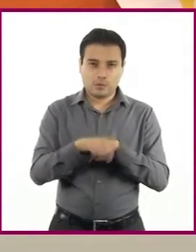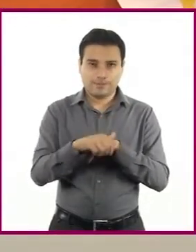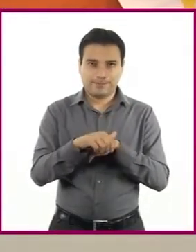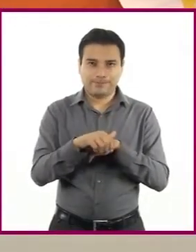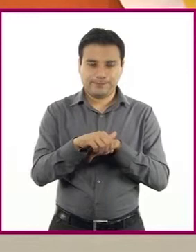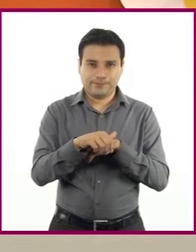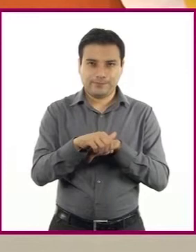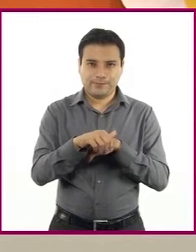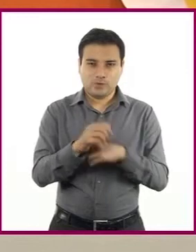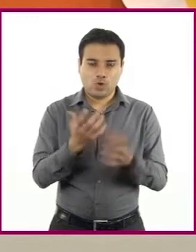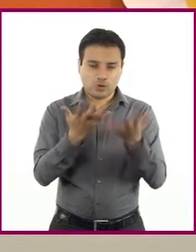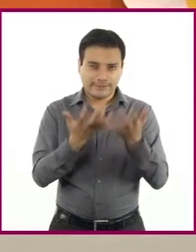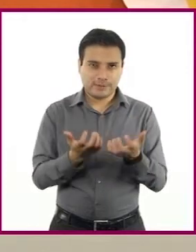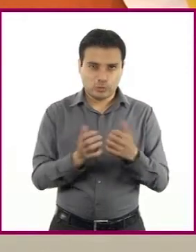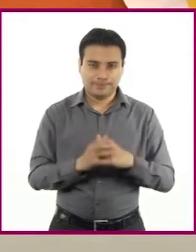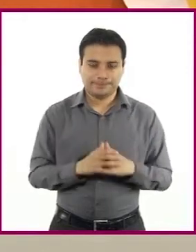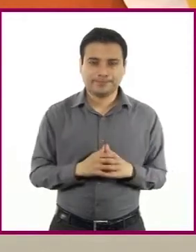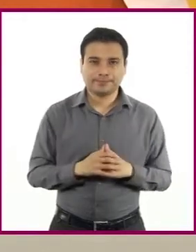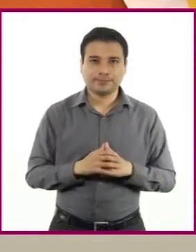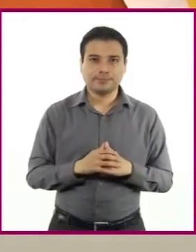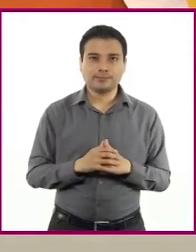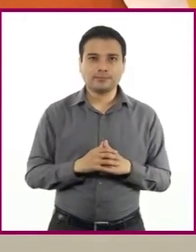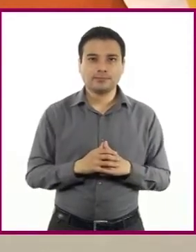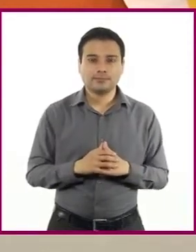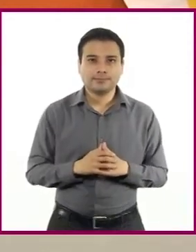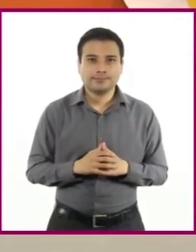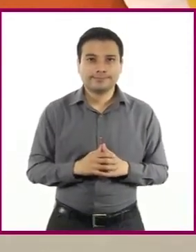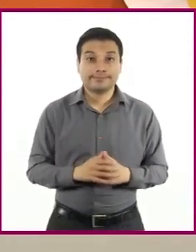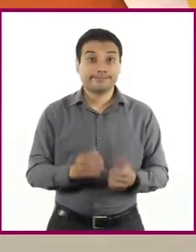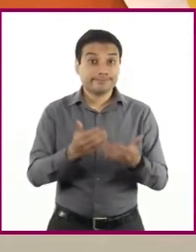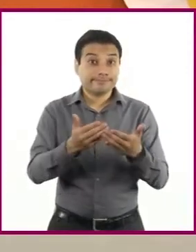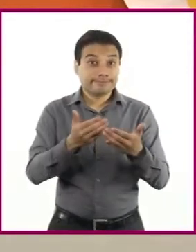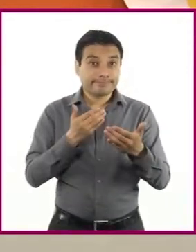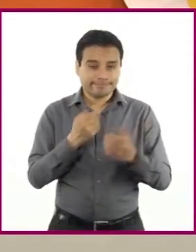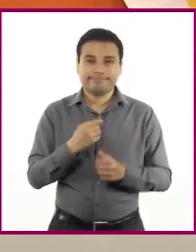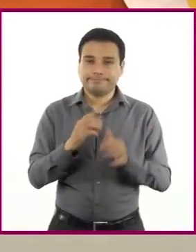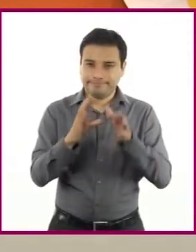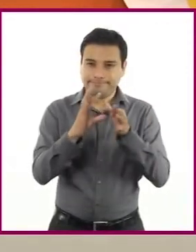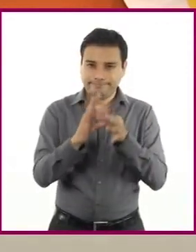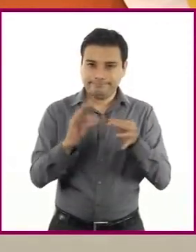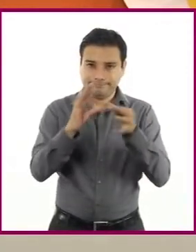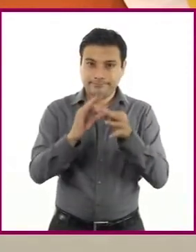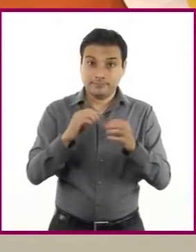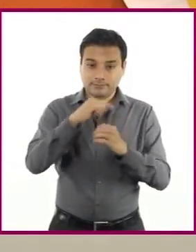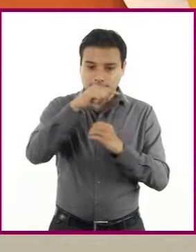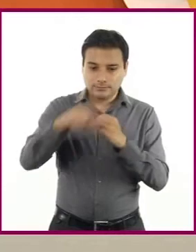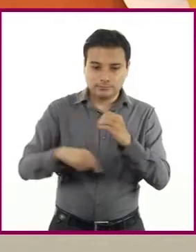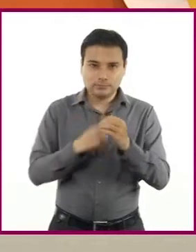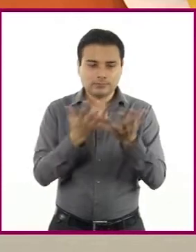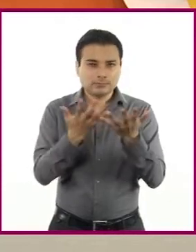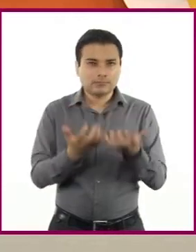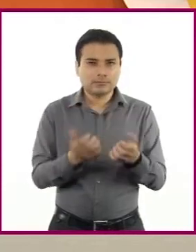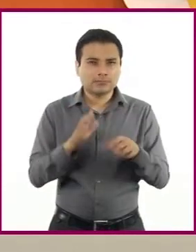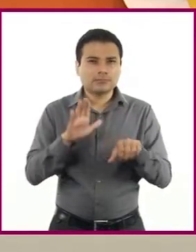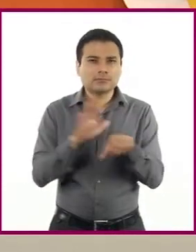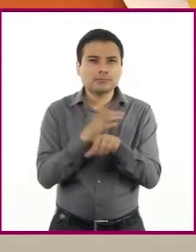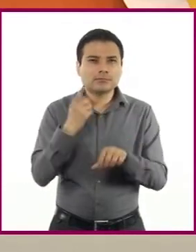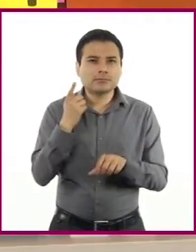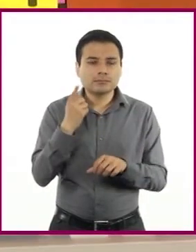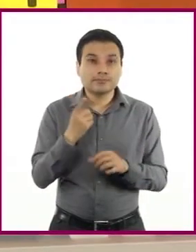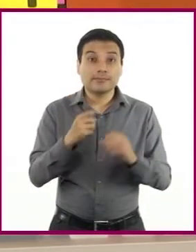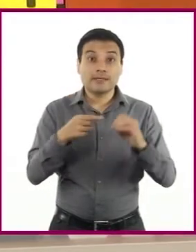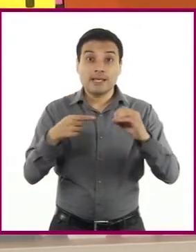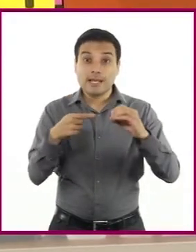cada elemento en la ecuación. Antes, recordaremos que un elemento se oxida al perder electrones, mientras que